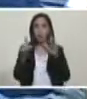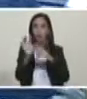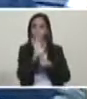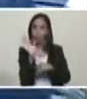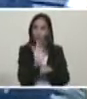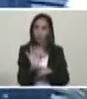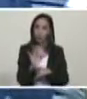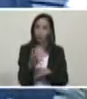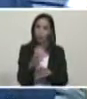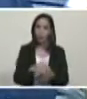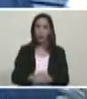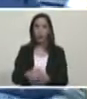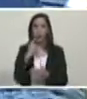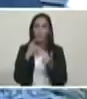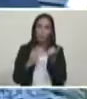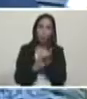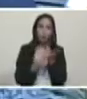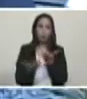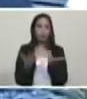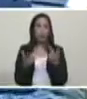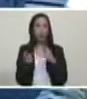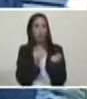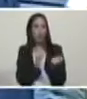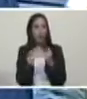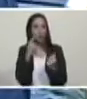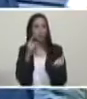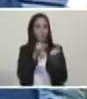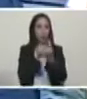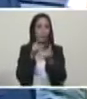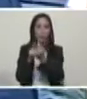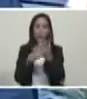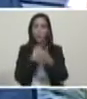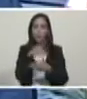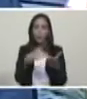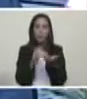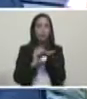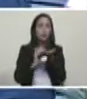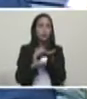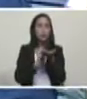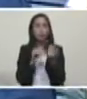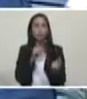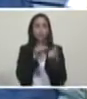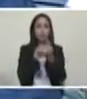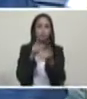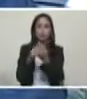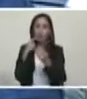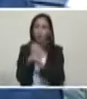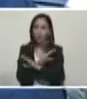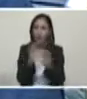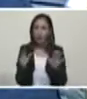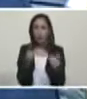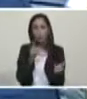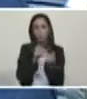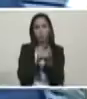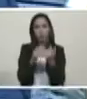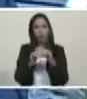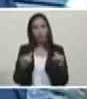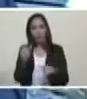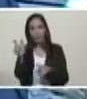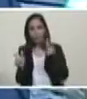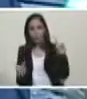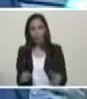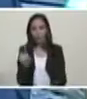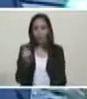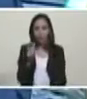86% apoya el diálogo para atender los verdaderos problemas de Venezuela y que sean resueltos entre venezolanos y venezolanas,